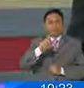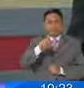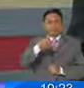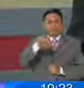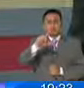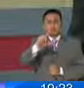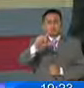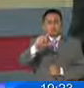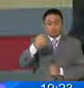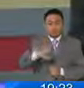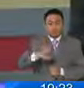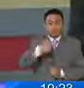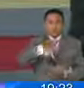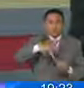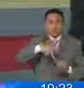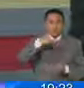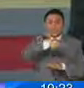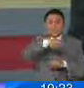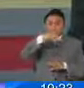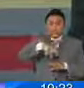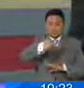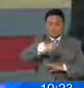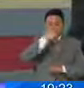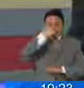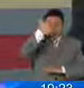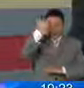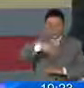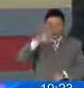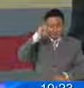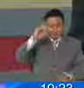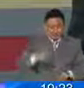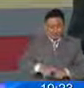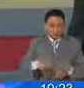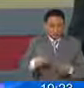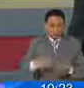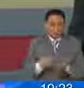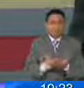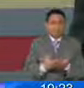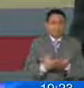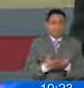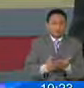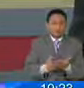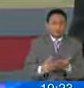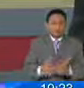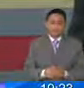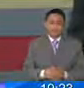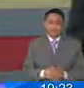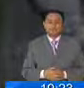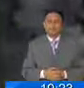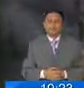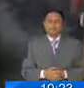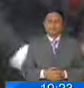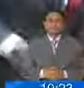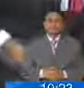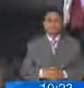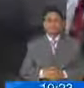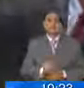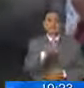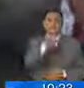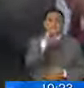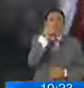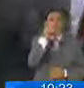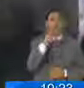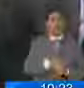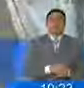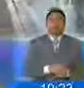lo acordaron las prefecturas de Pichincha y Santo Domingo tras varias reuniones mantenidas por el efecto. $1 es el precio que se